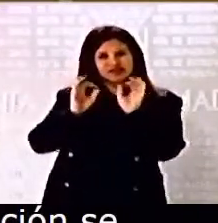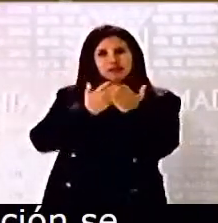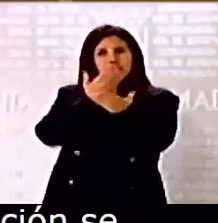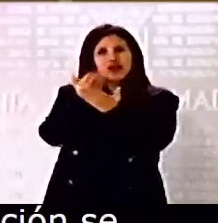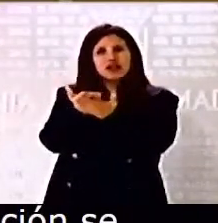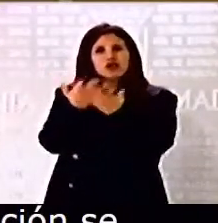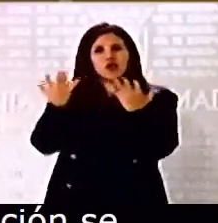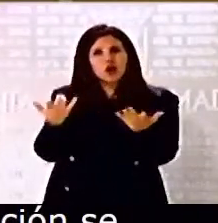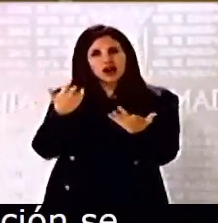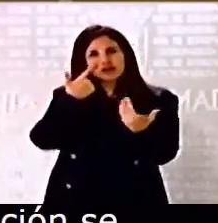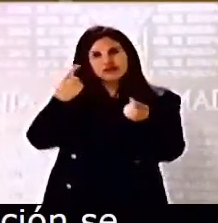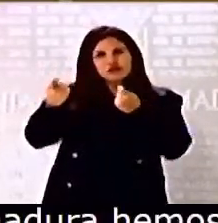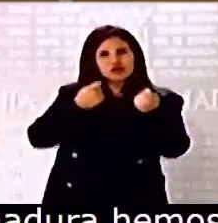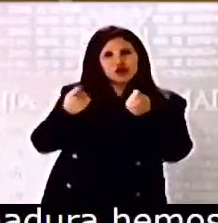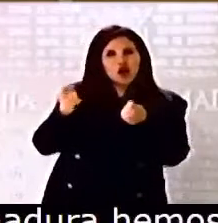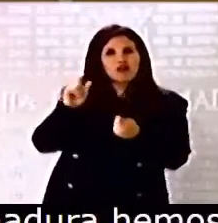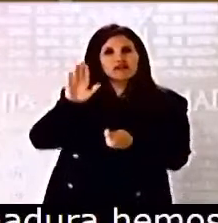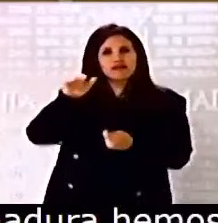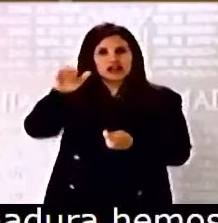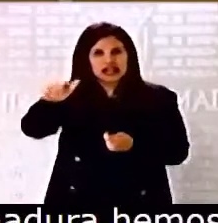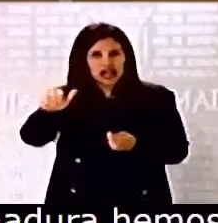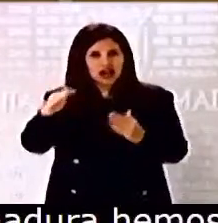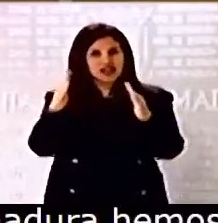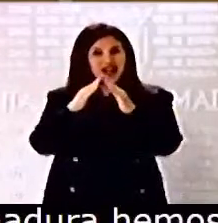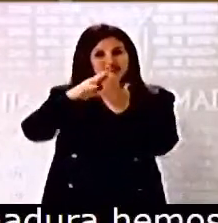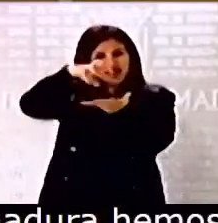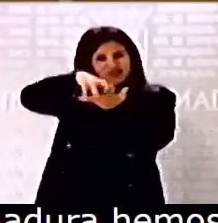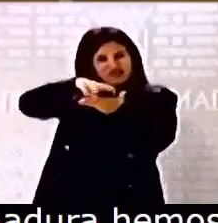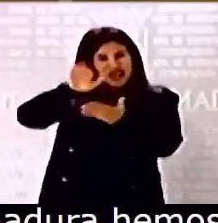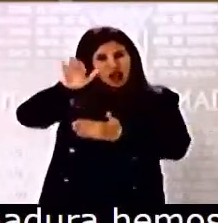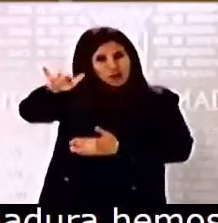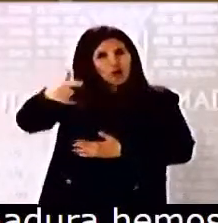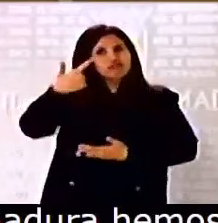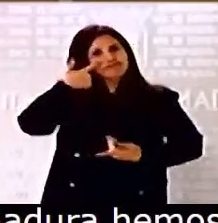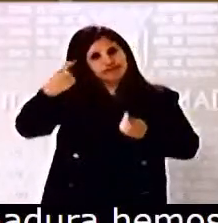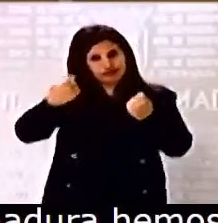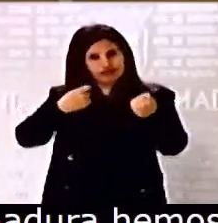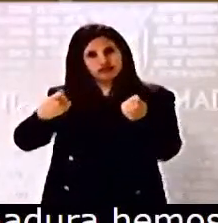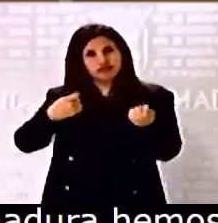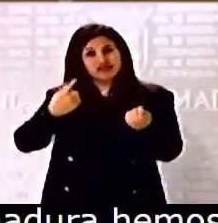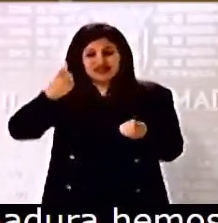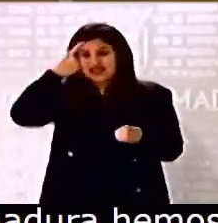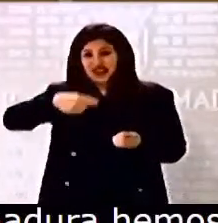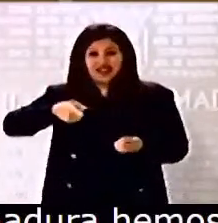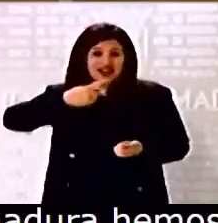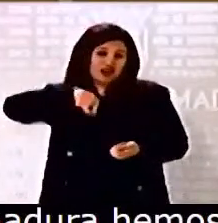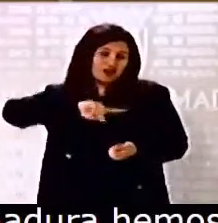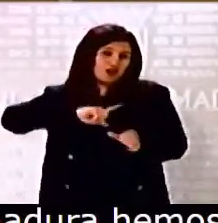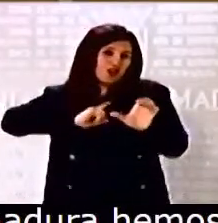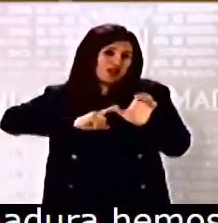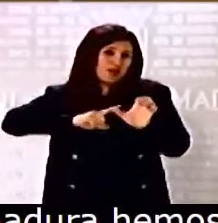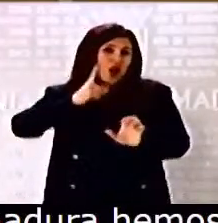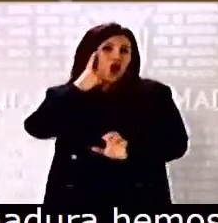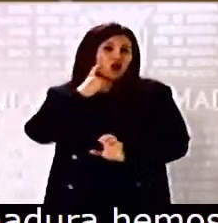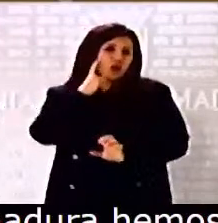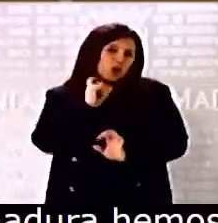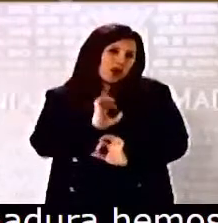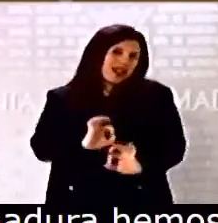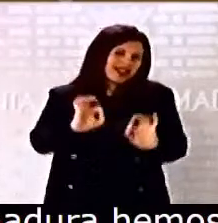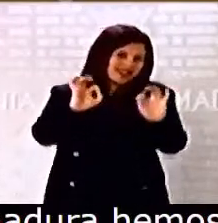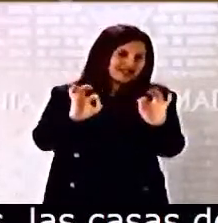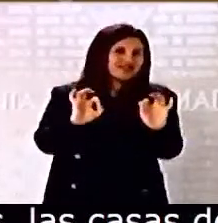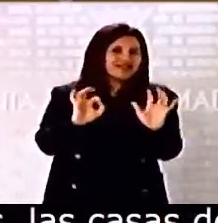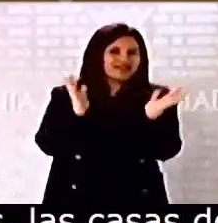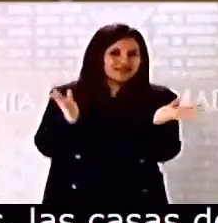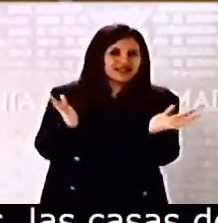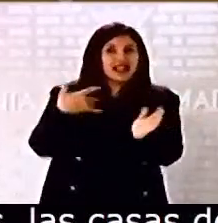fincas, las casas de campo, que aquí ya saben ustedes que existe una costumbre muy particular, pues sobre todo